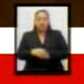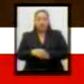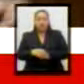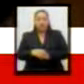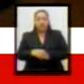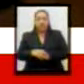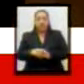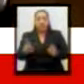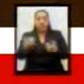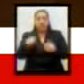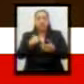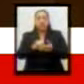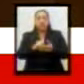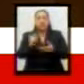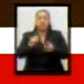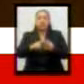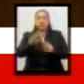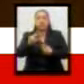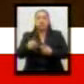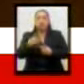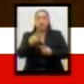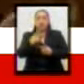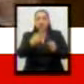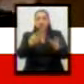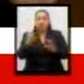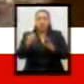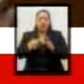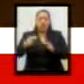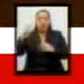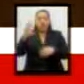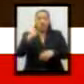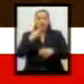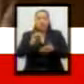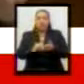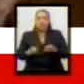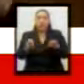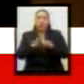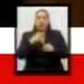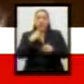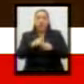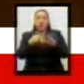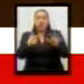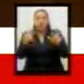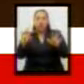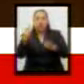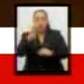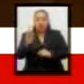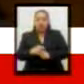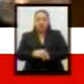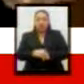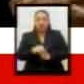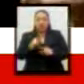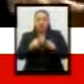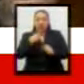un 5.800 de incremento, algunos han sido más modestos, están en el 78%, algunos